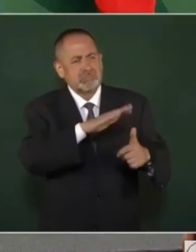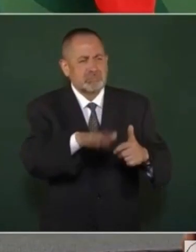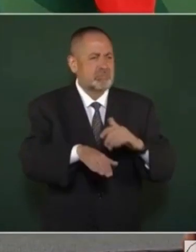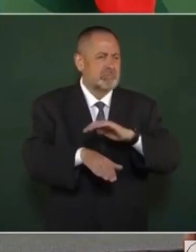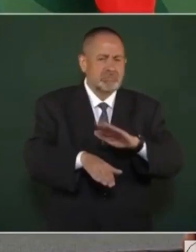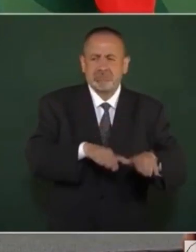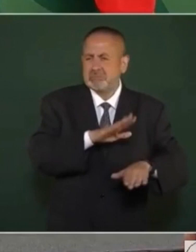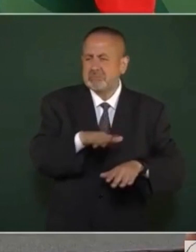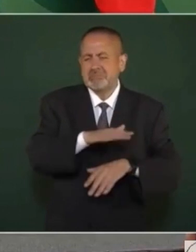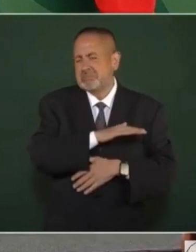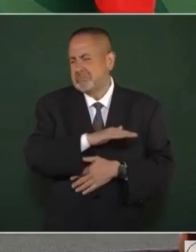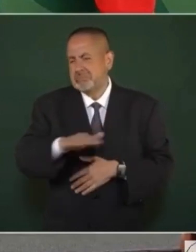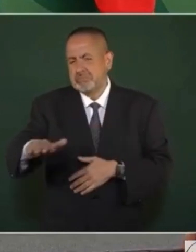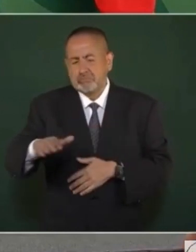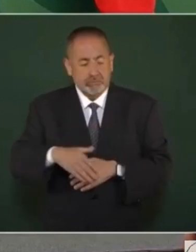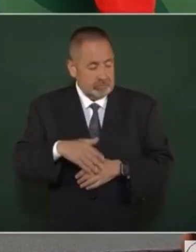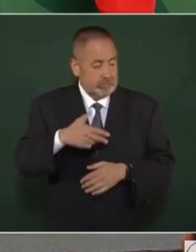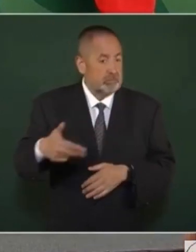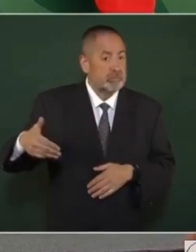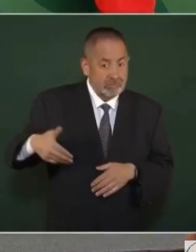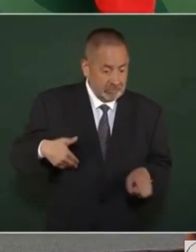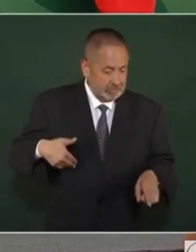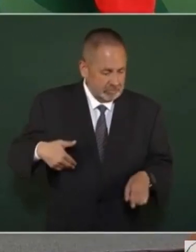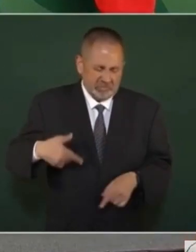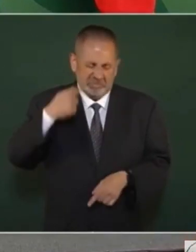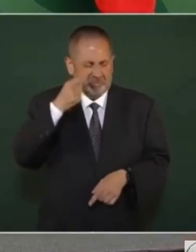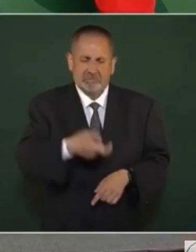todos los heridos eran rematados.